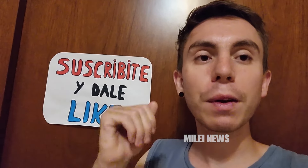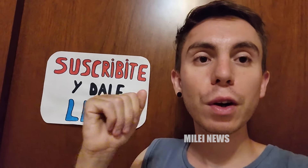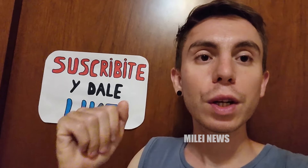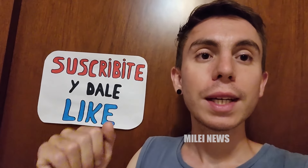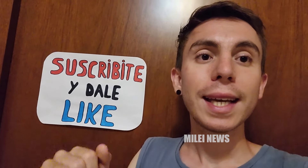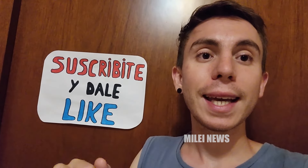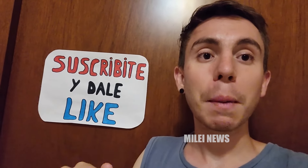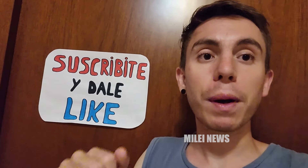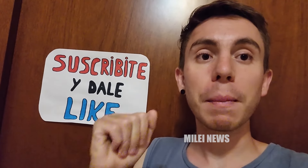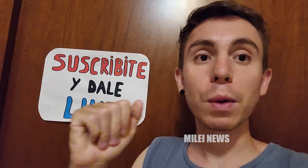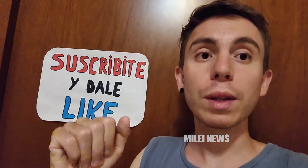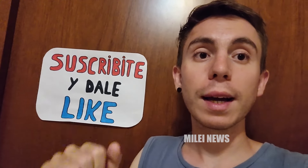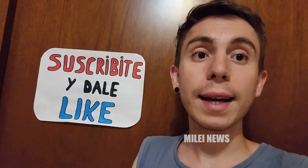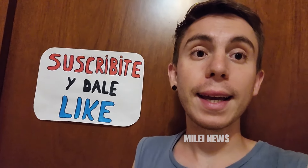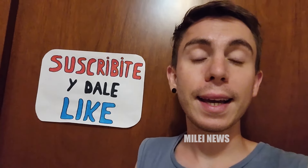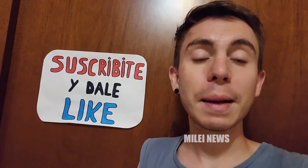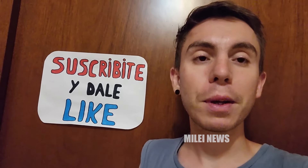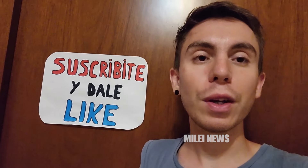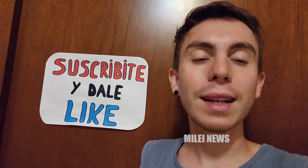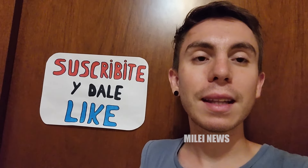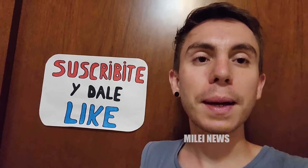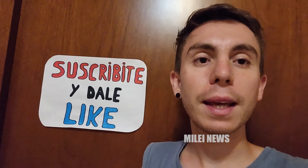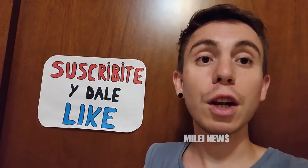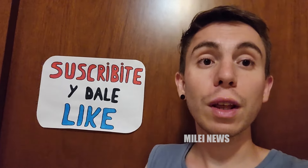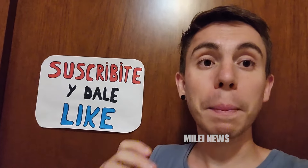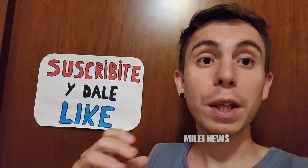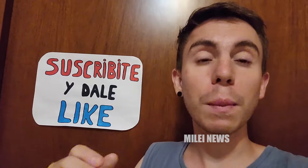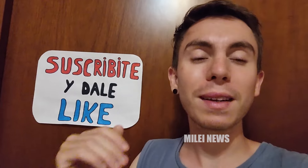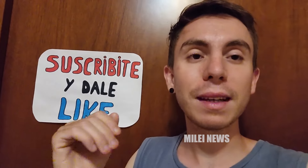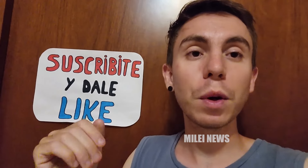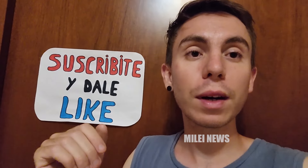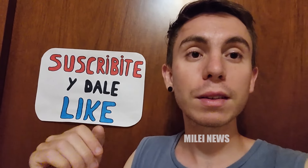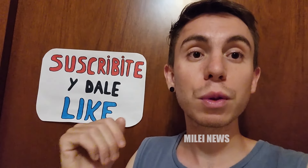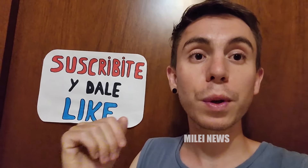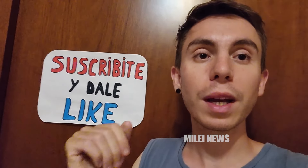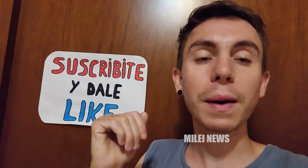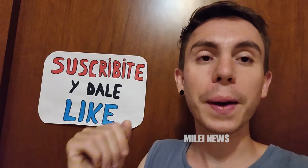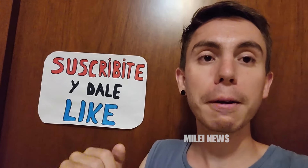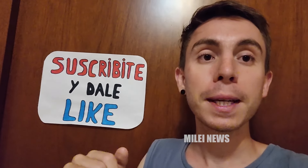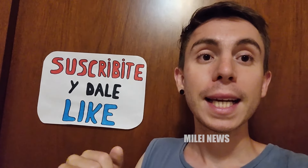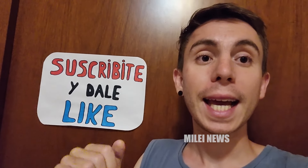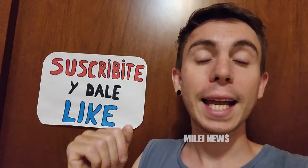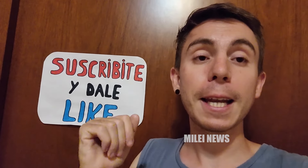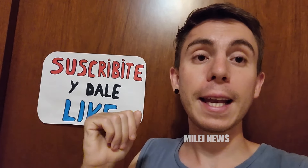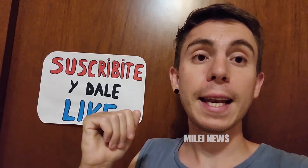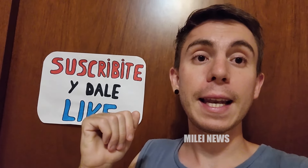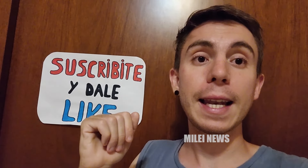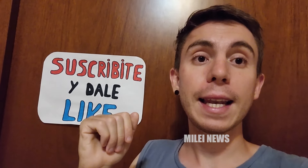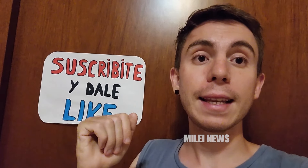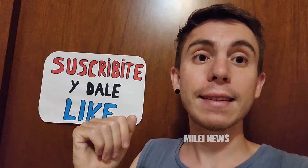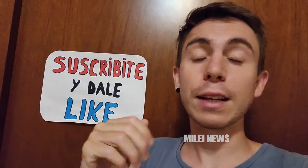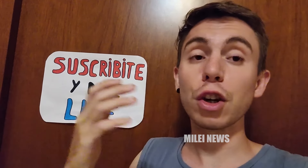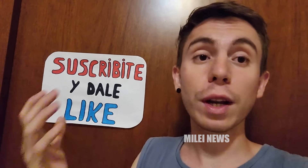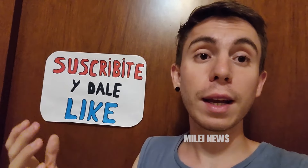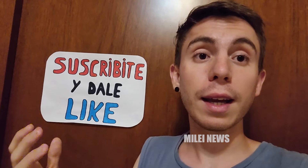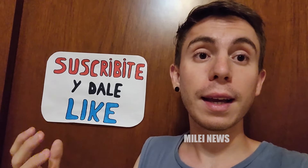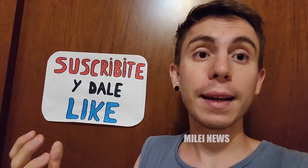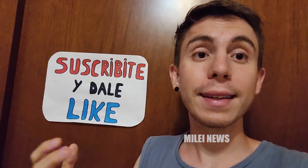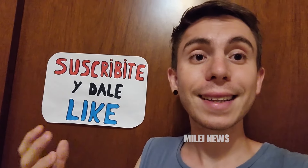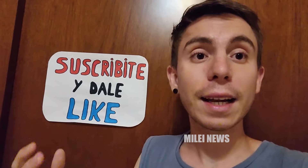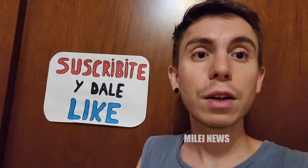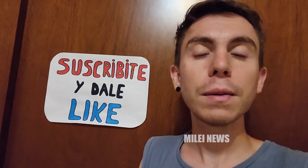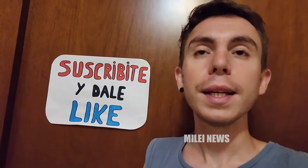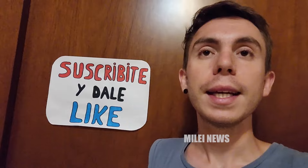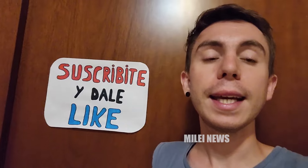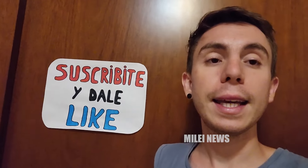y también habló eh después le pregunta esta periodista el tema de los despidos masivos que se supone que va a haber en el sector eh